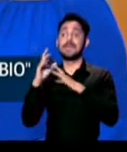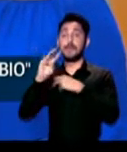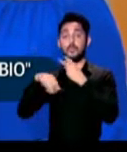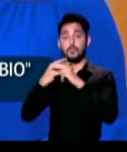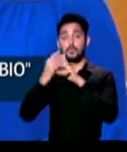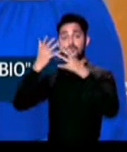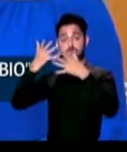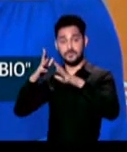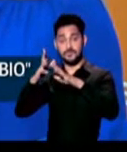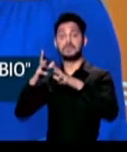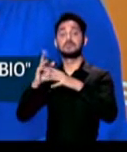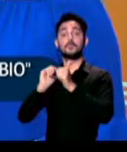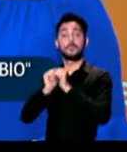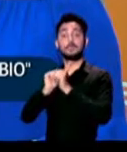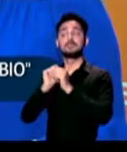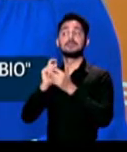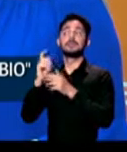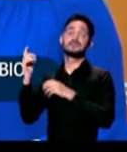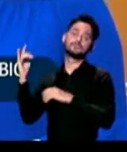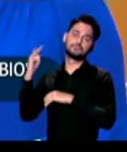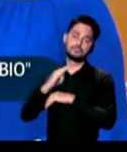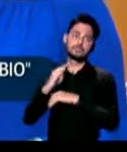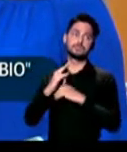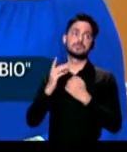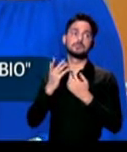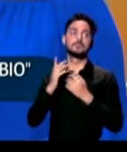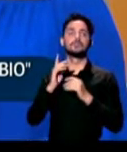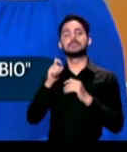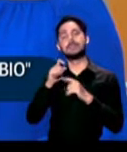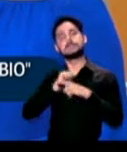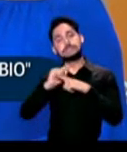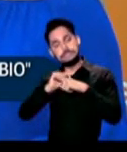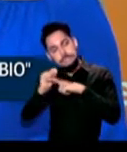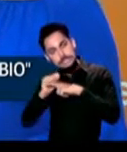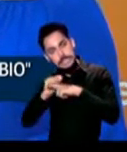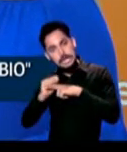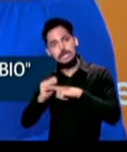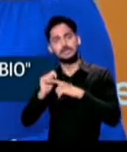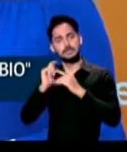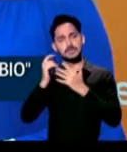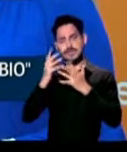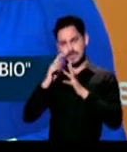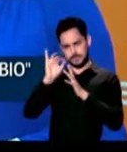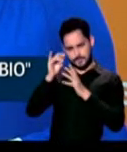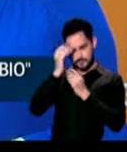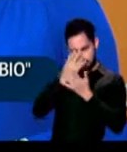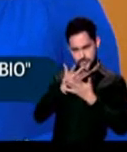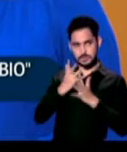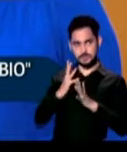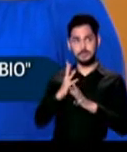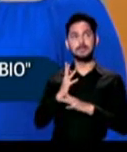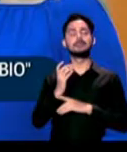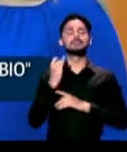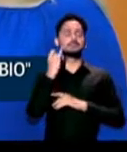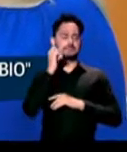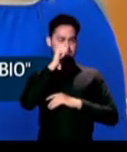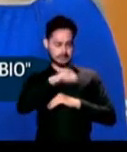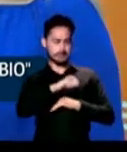puedan regresar a la isla y no tener que ir directamente a sus entrenamientos. ¿Se tiene información al respecto? Sí, tenemos unos